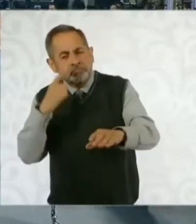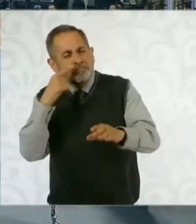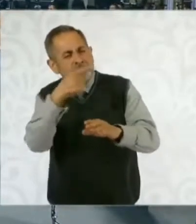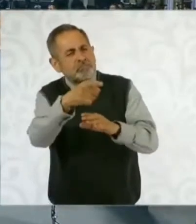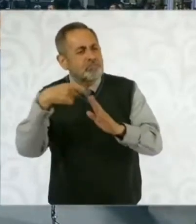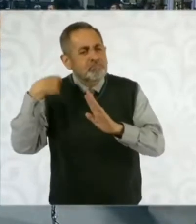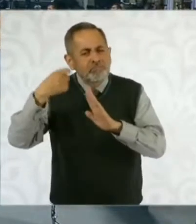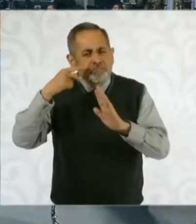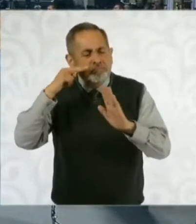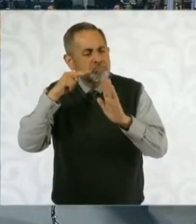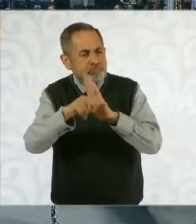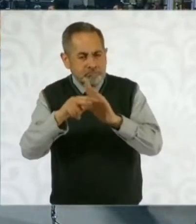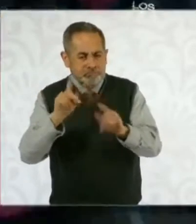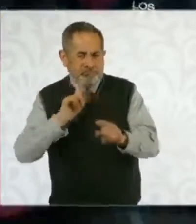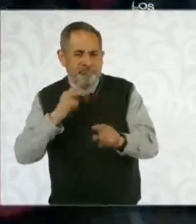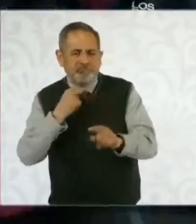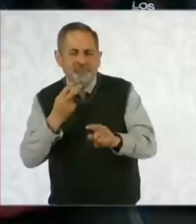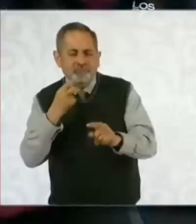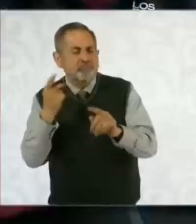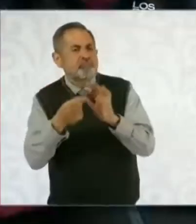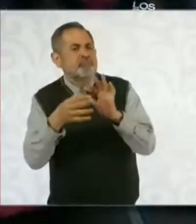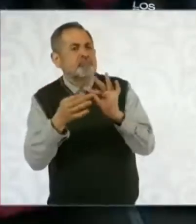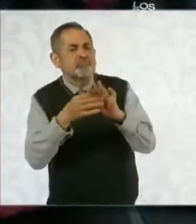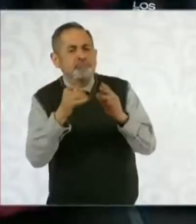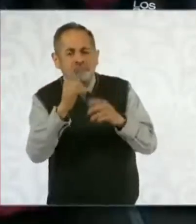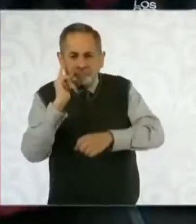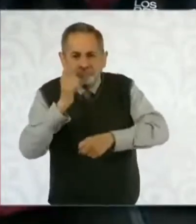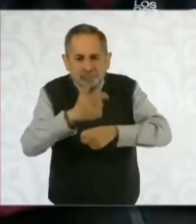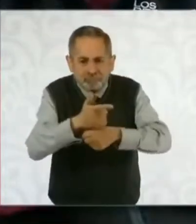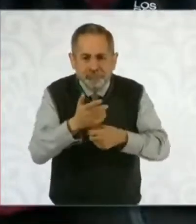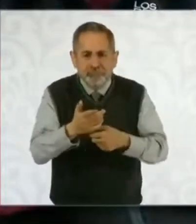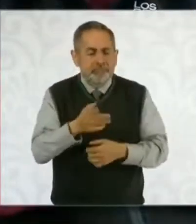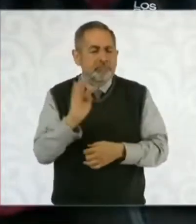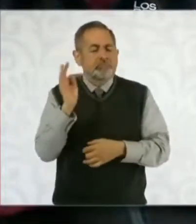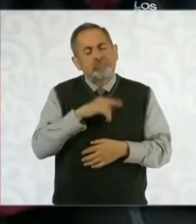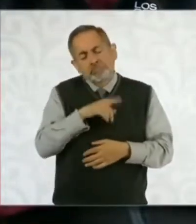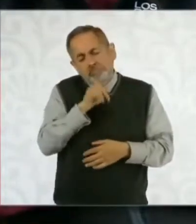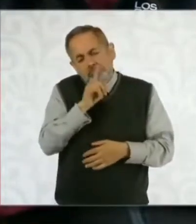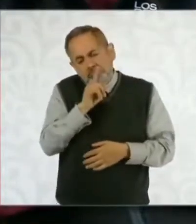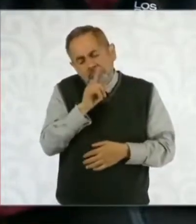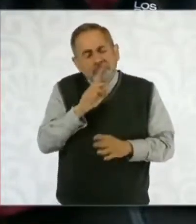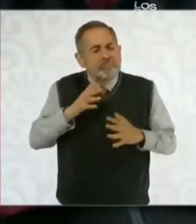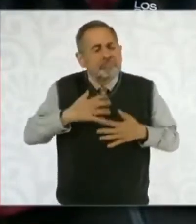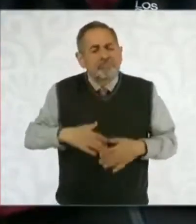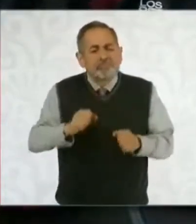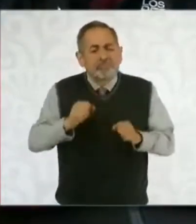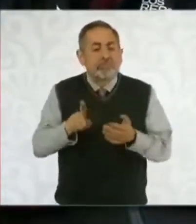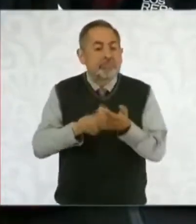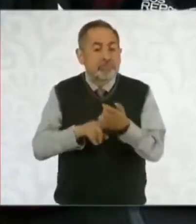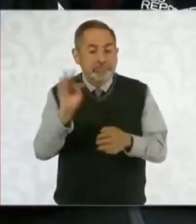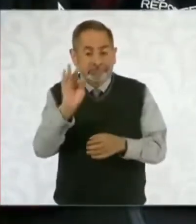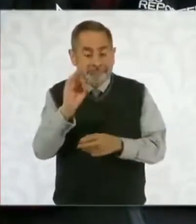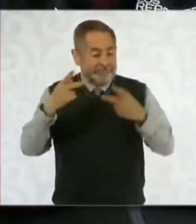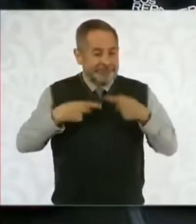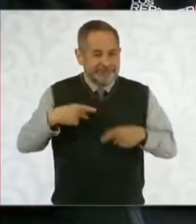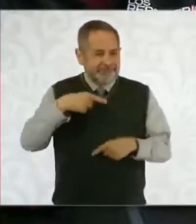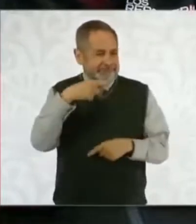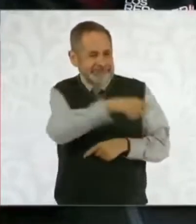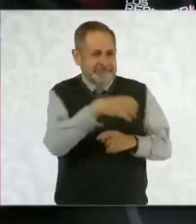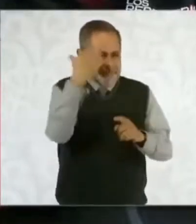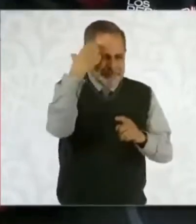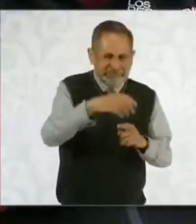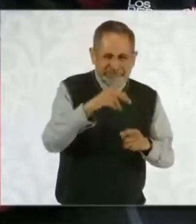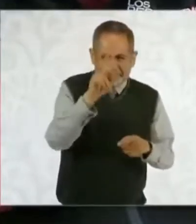en el que se, del que se da cuenta, porque pues tal vez nos hubiéramos podido quedar con la versión de que la persona era un